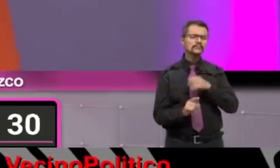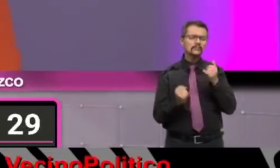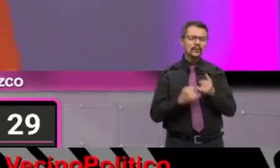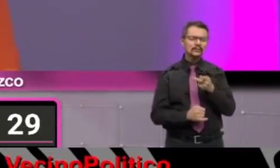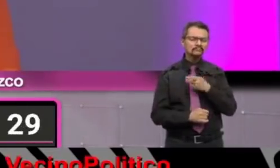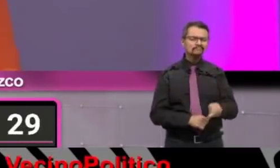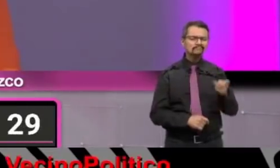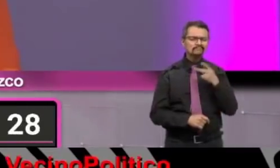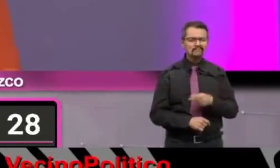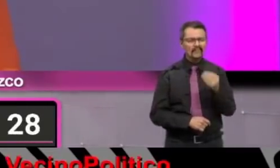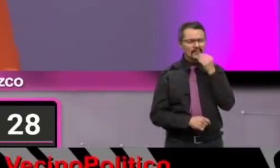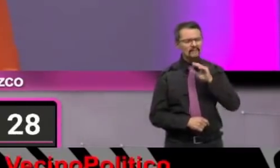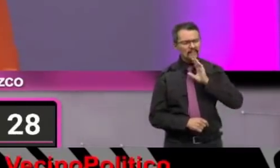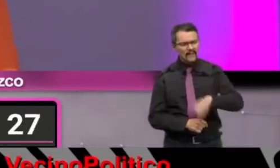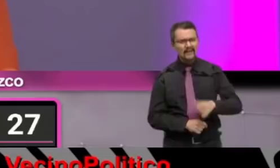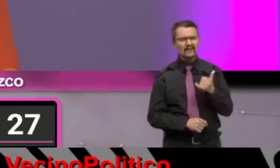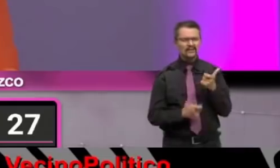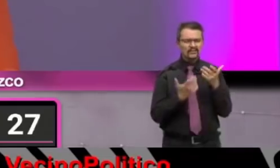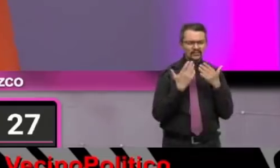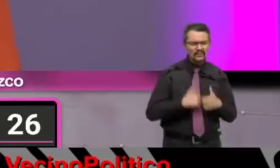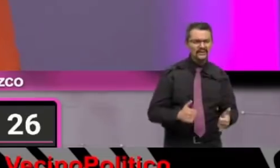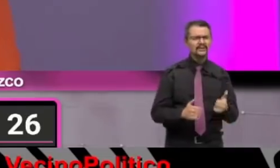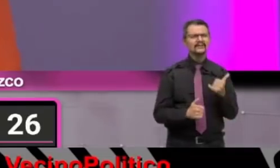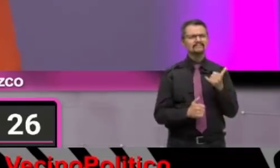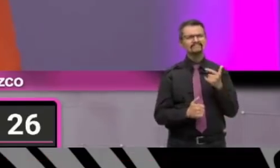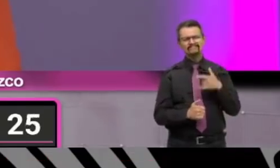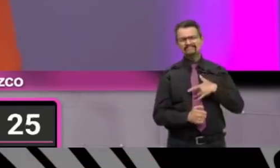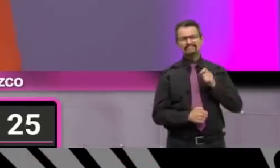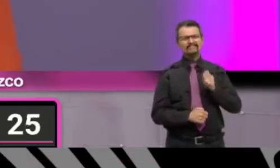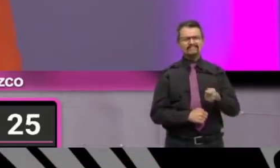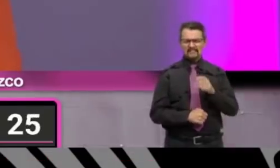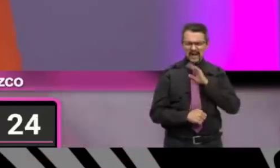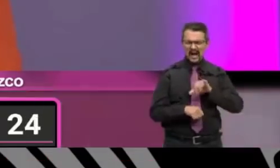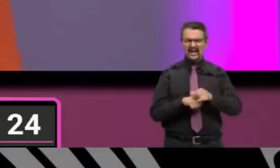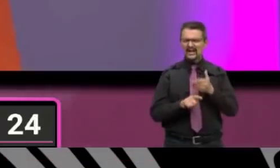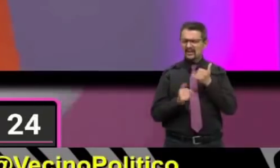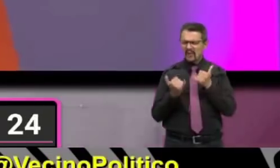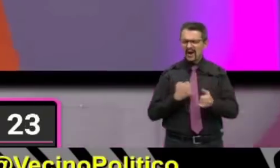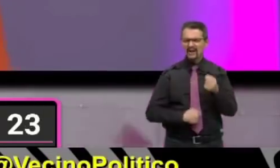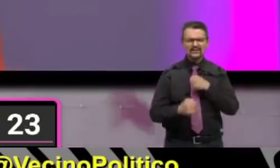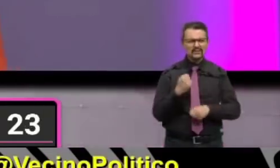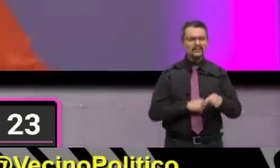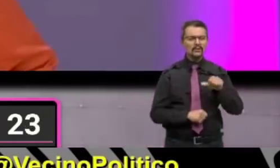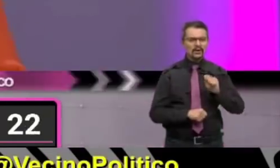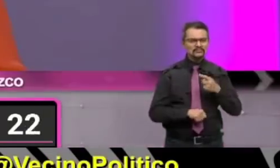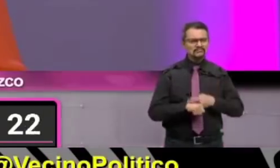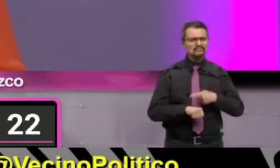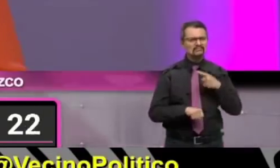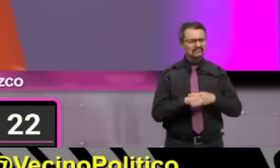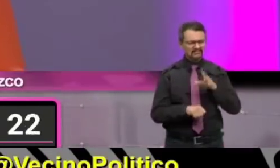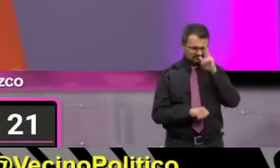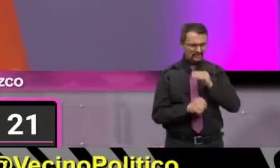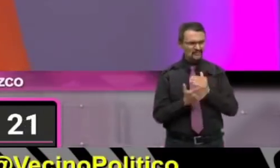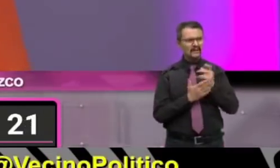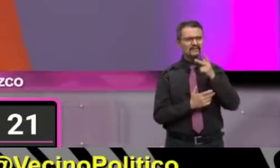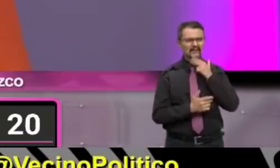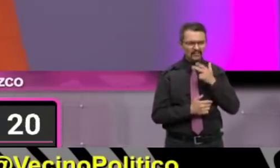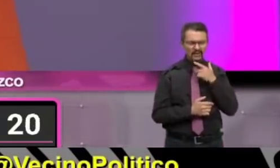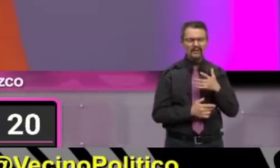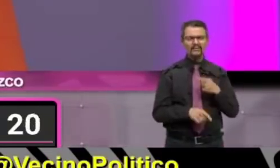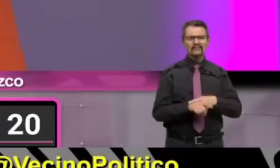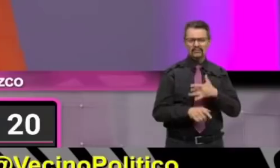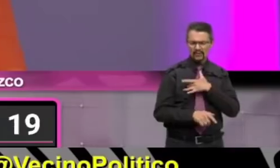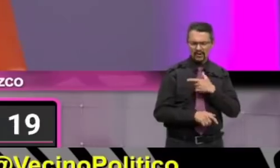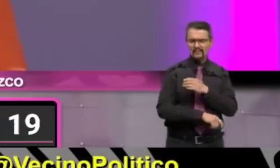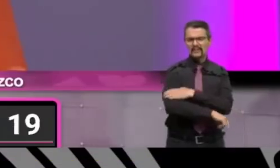alimentación. Y que efectivamente somos un país con muchos casos de diabetes y hipertensión y otras enfermedades asociadas a